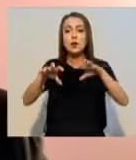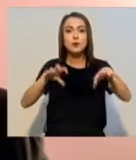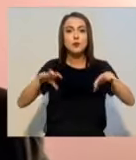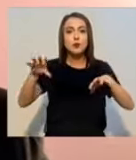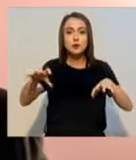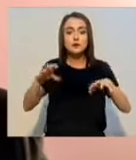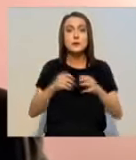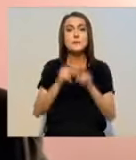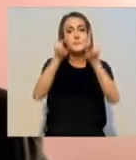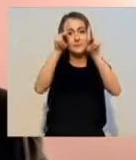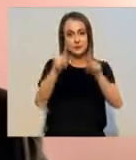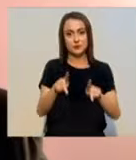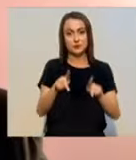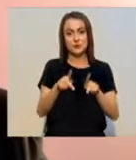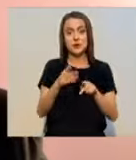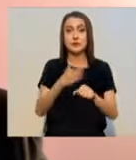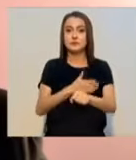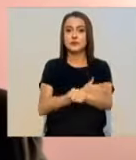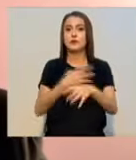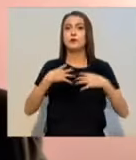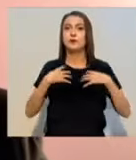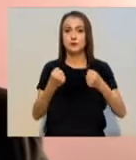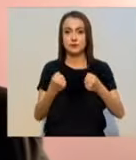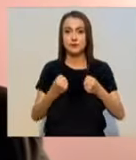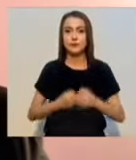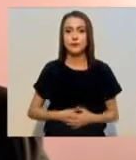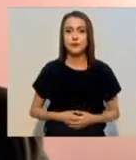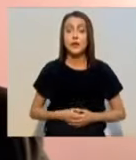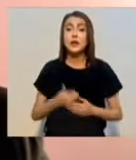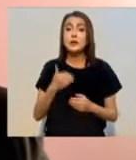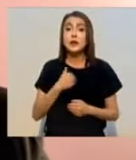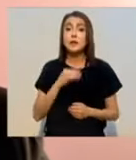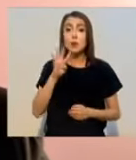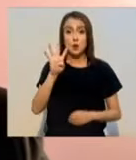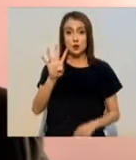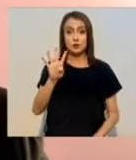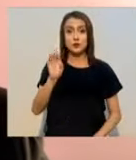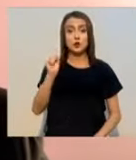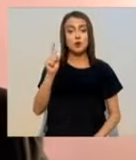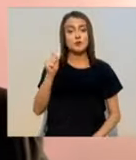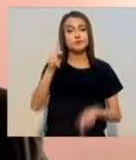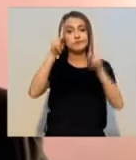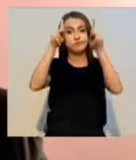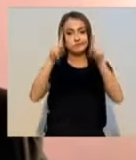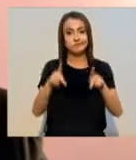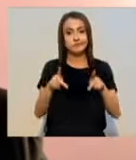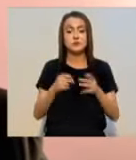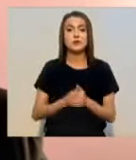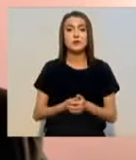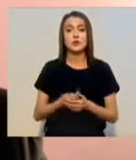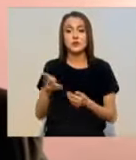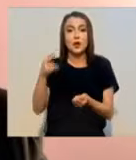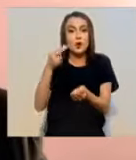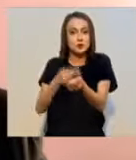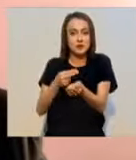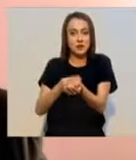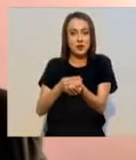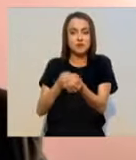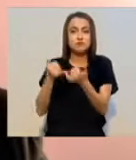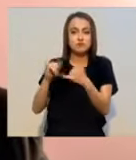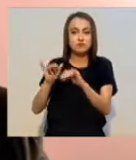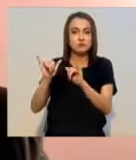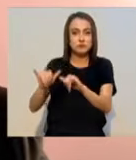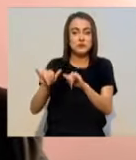reportado personas recuperadas. Tenemos 411 personas que se encuentran